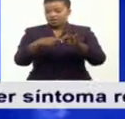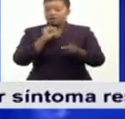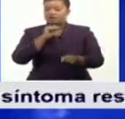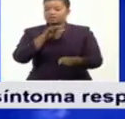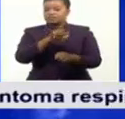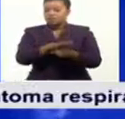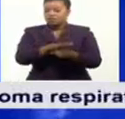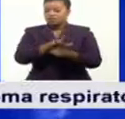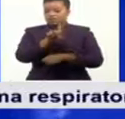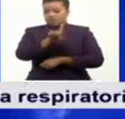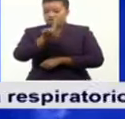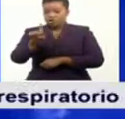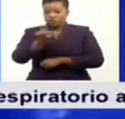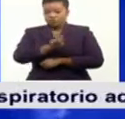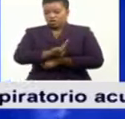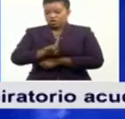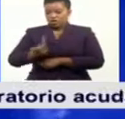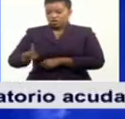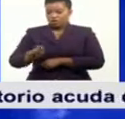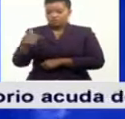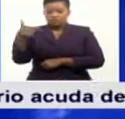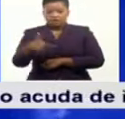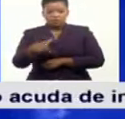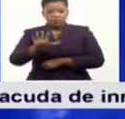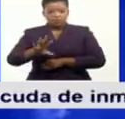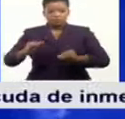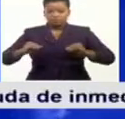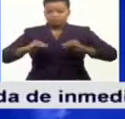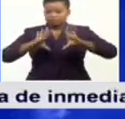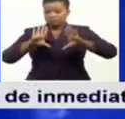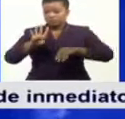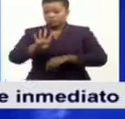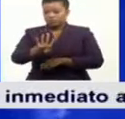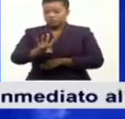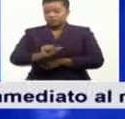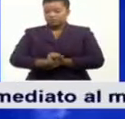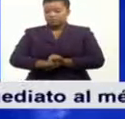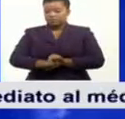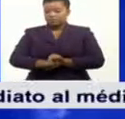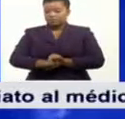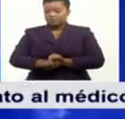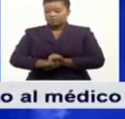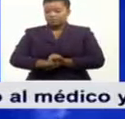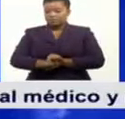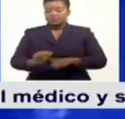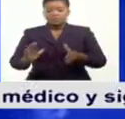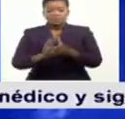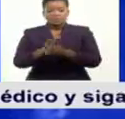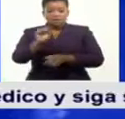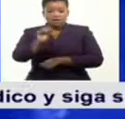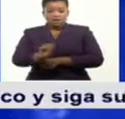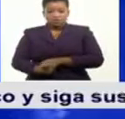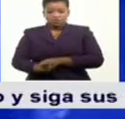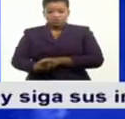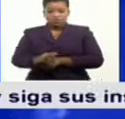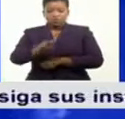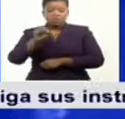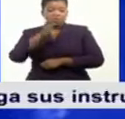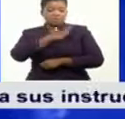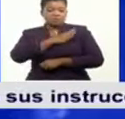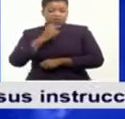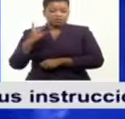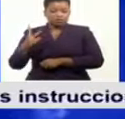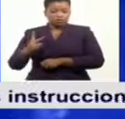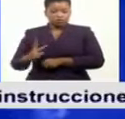uno, Jaruco 5, Madruga 4, Melena del Sur y Nueva Paz con 2 cada uno,